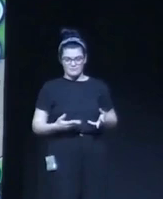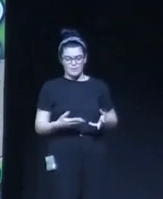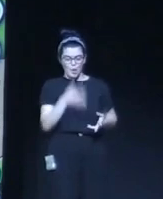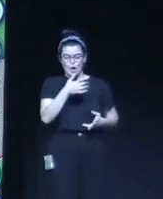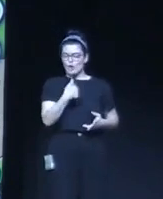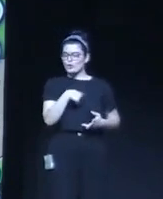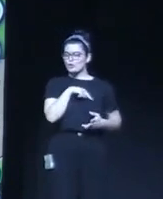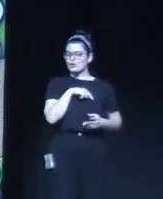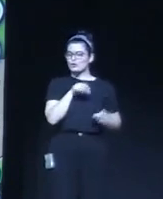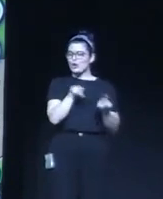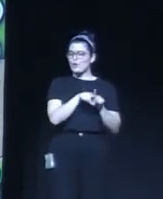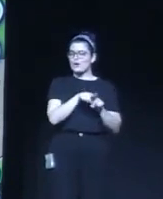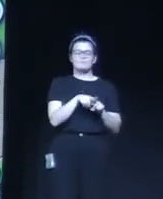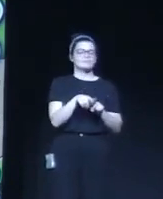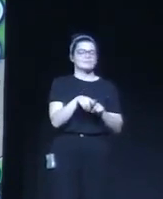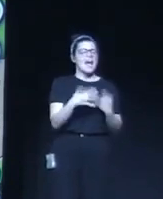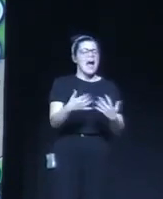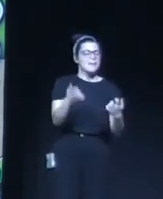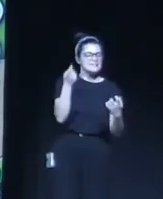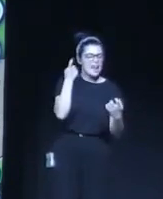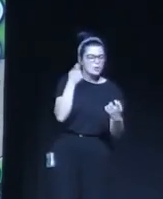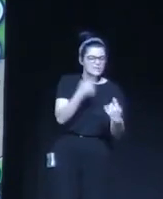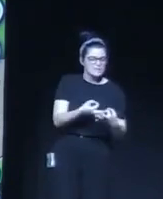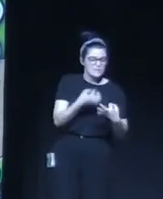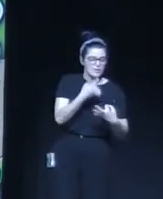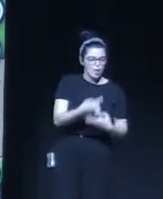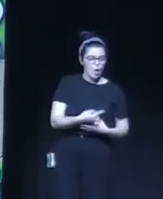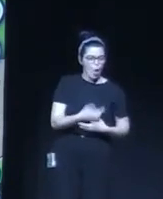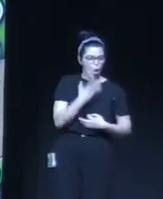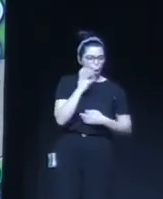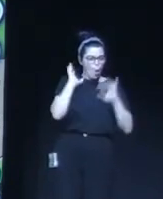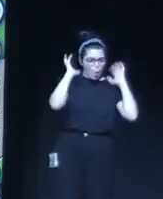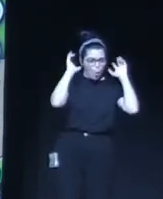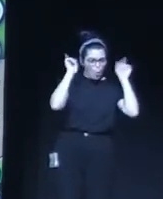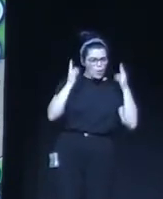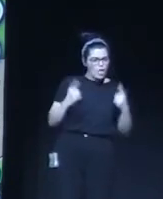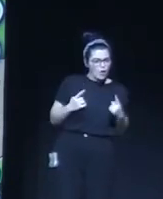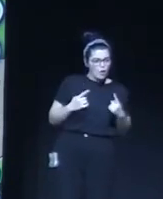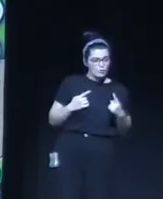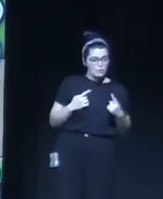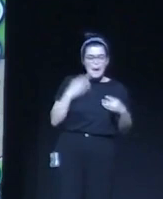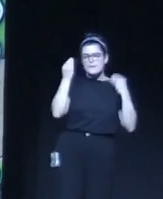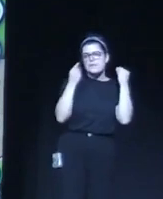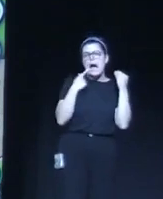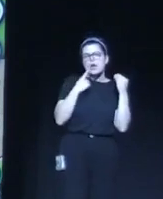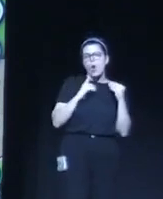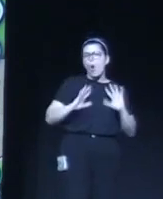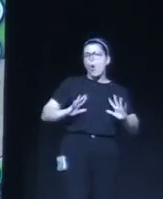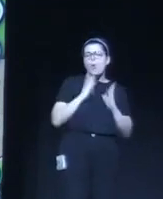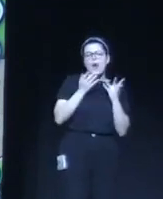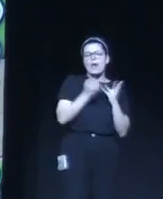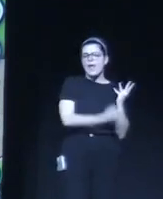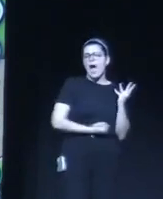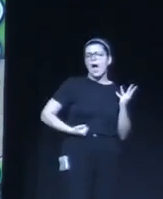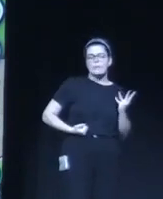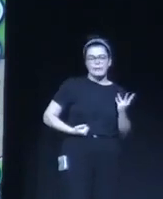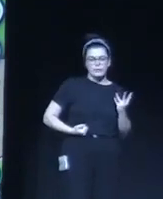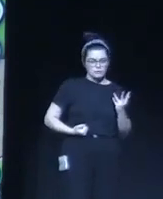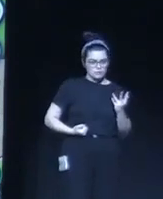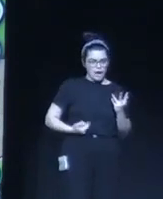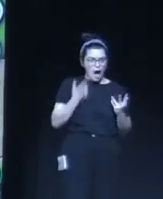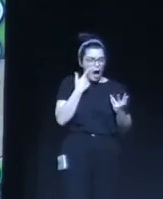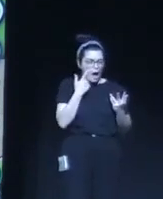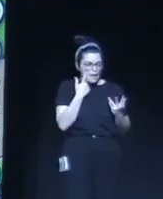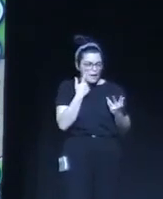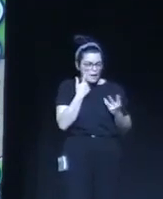leones. Yo siempre les digo a los alumnos, digo, un león no se plantea nunca hacer una huelga de hambre, ¿eh? Y dice, voy a ver cómo defiendo las